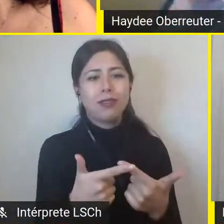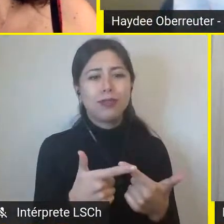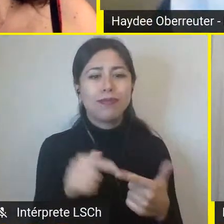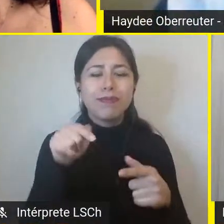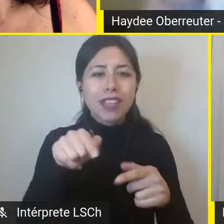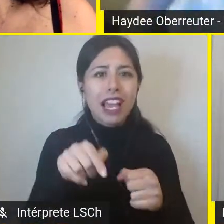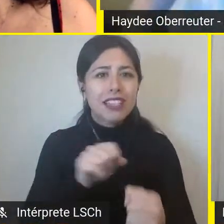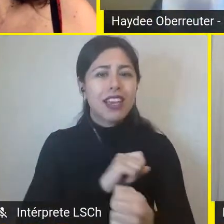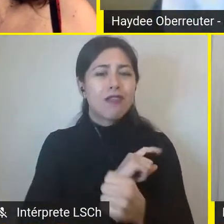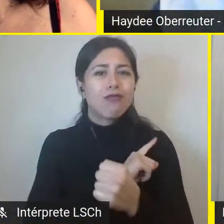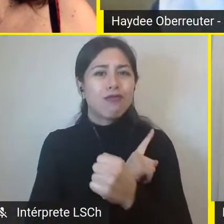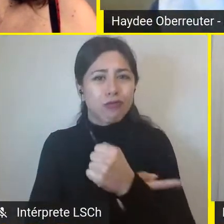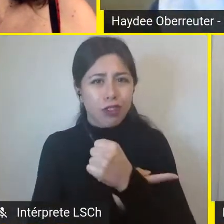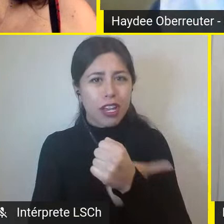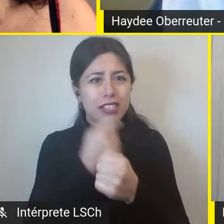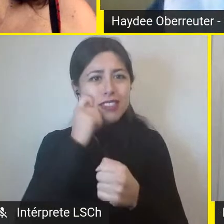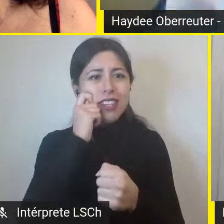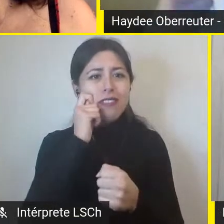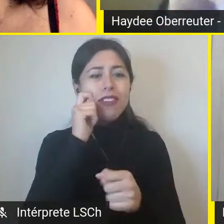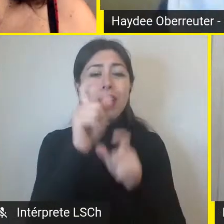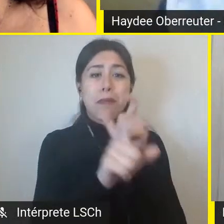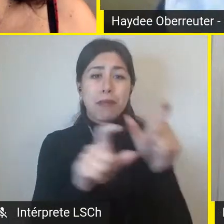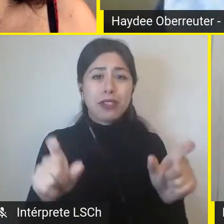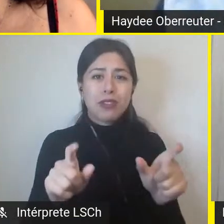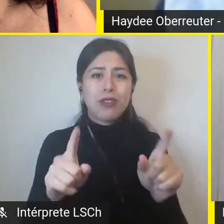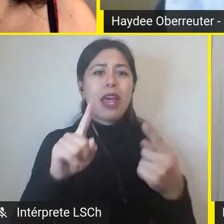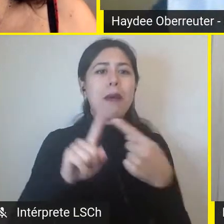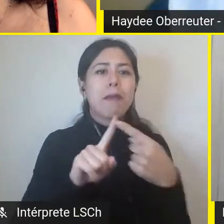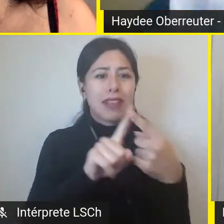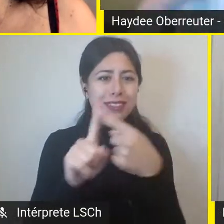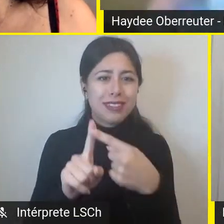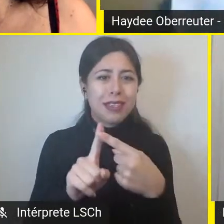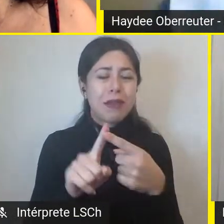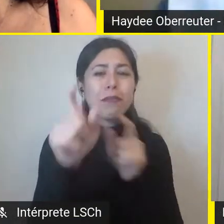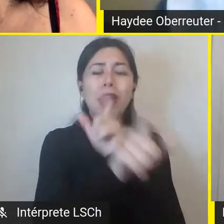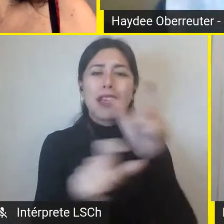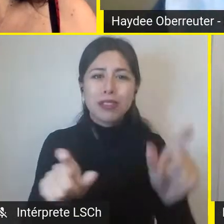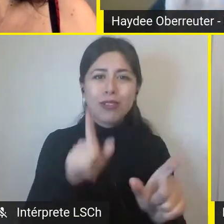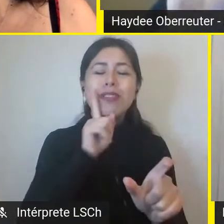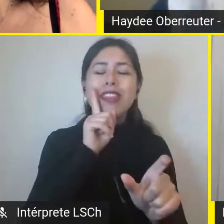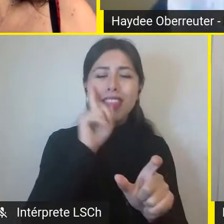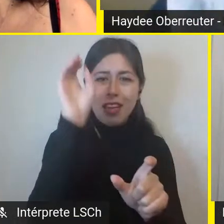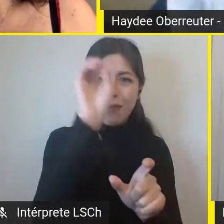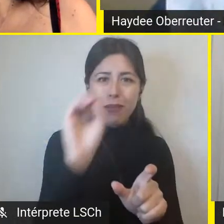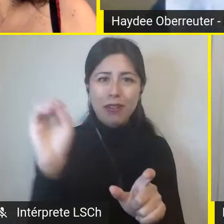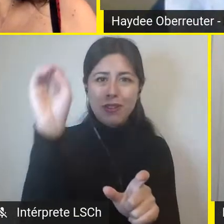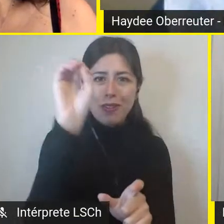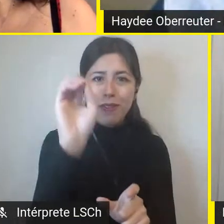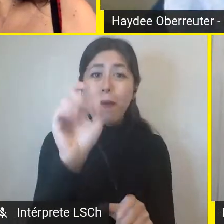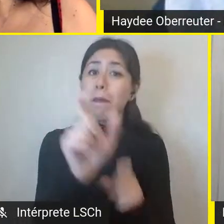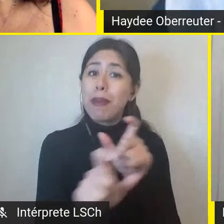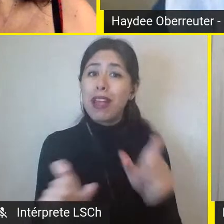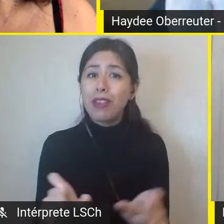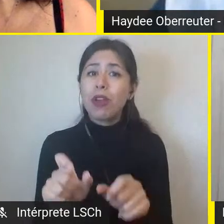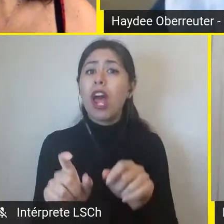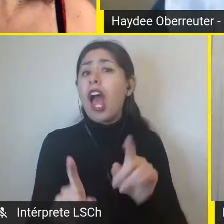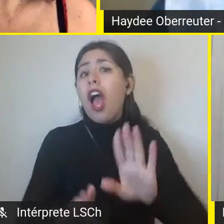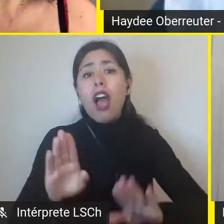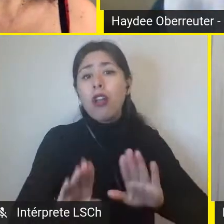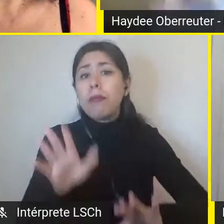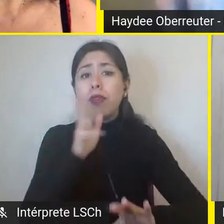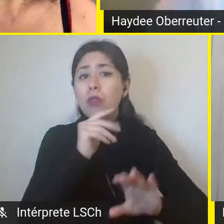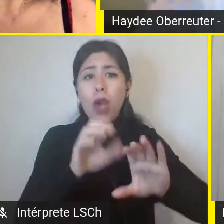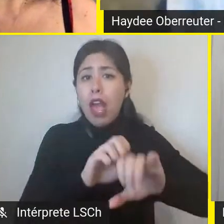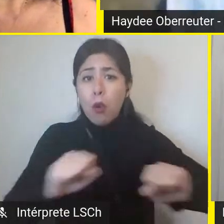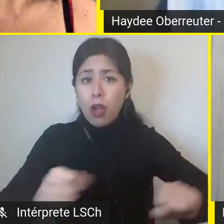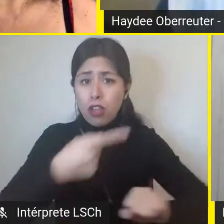opera sobre la base de gente que participa, de gente que tiene opinión, de gente que puede a lo mejor no estar de acuerdo respecto de todo,